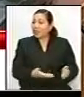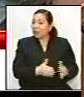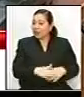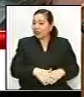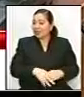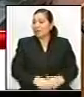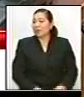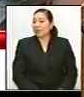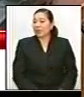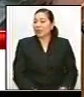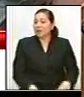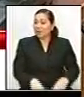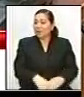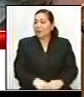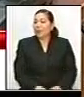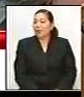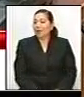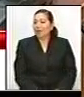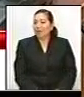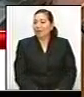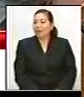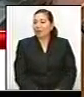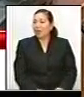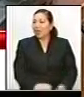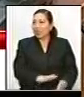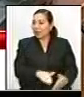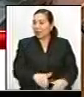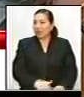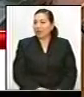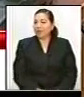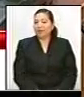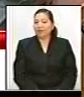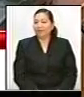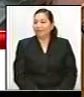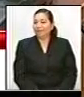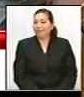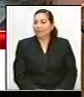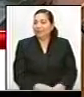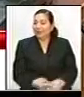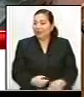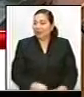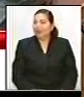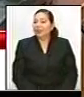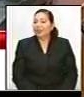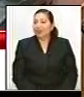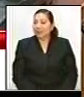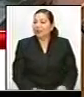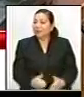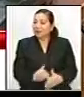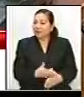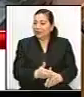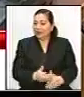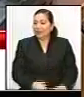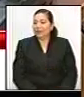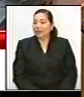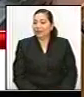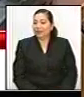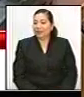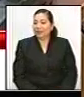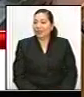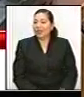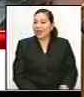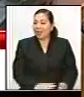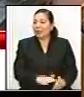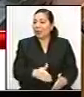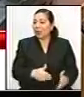el Ministerio de la Mujer, y yo en mi casa las reúno a todos de la mesa de género y participan las de la